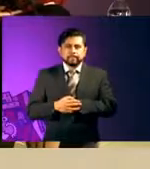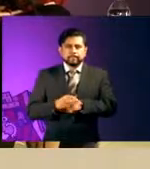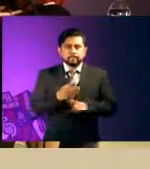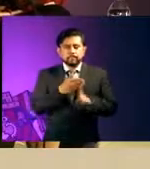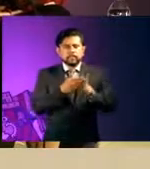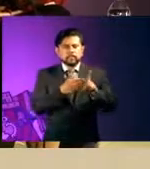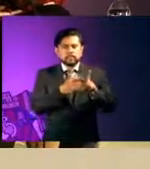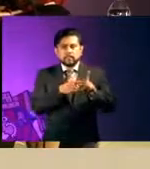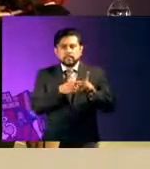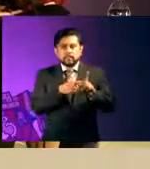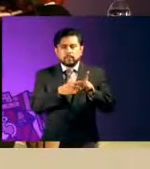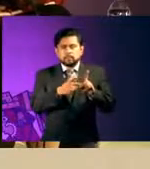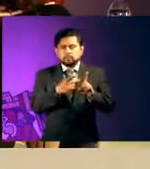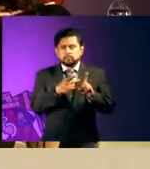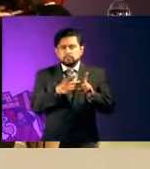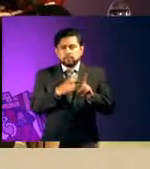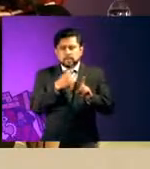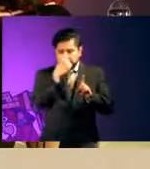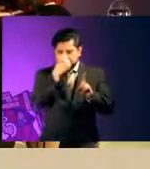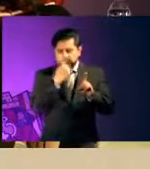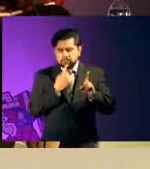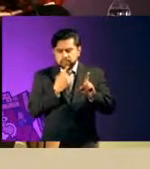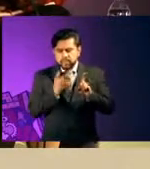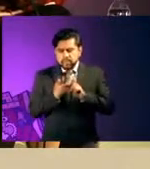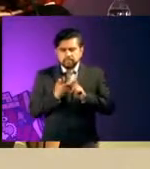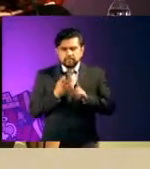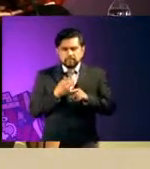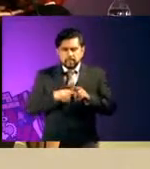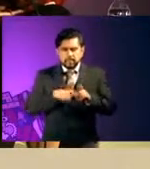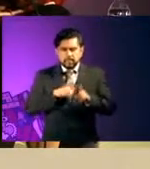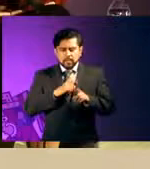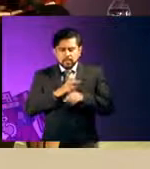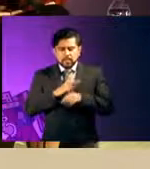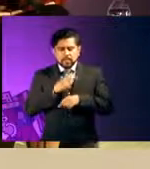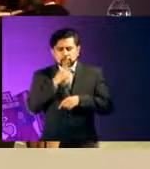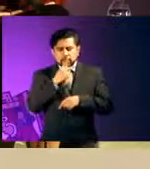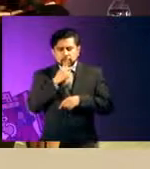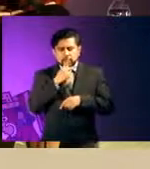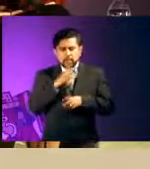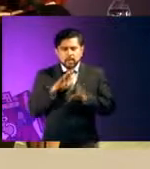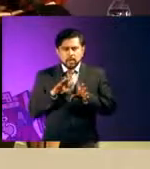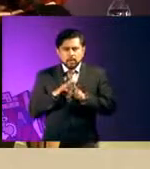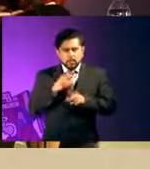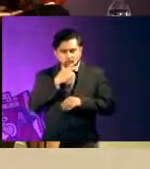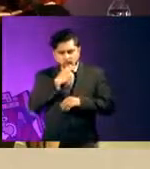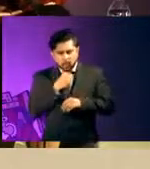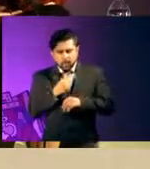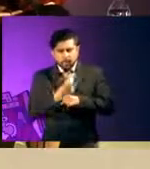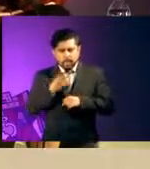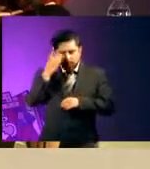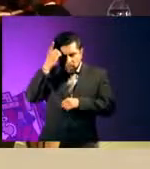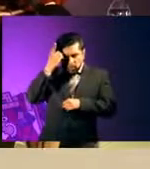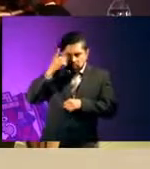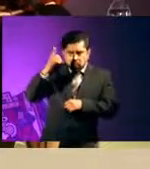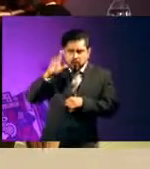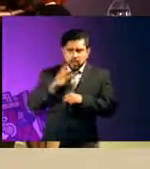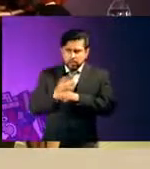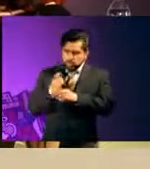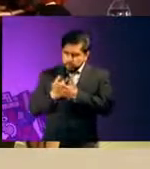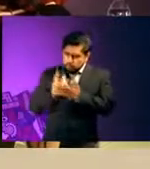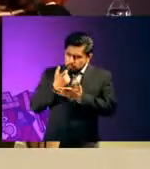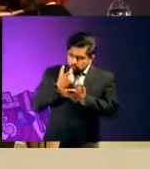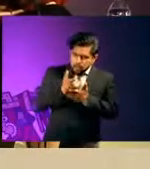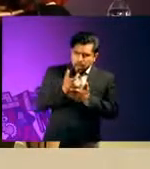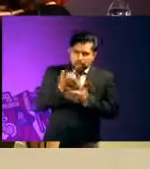de autoridad del padre el dueño de la verdad en la casa el dueño de las quincenas el que